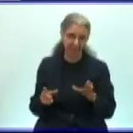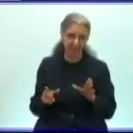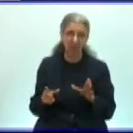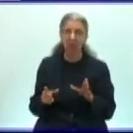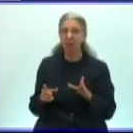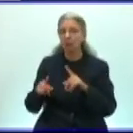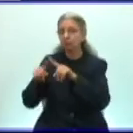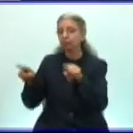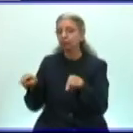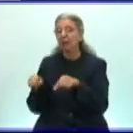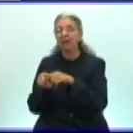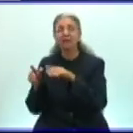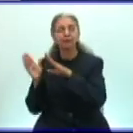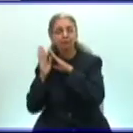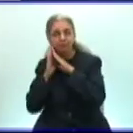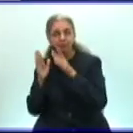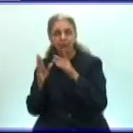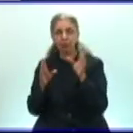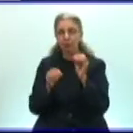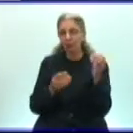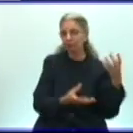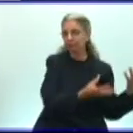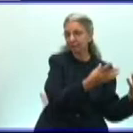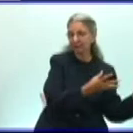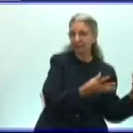que ocupamos en el hogar.